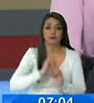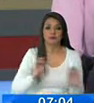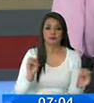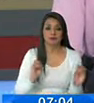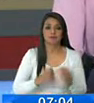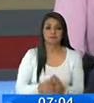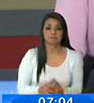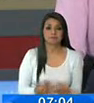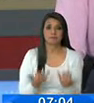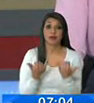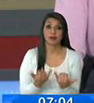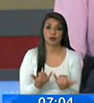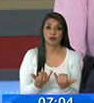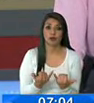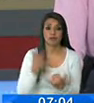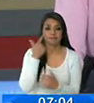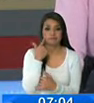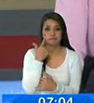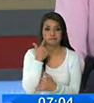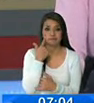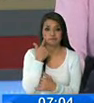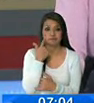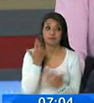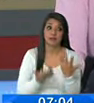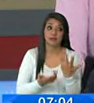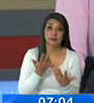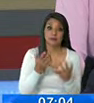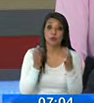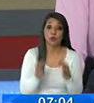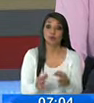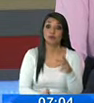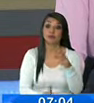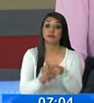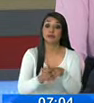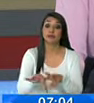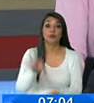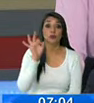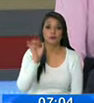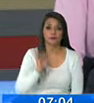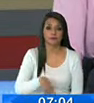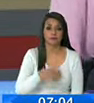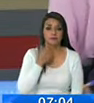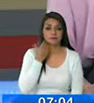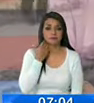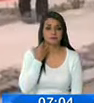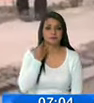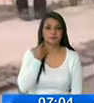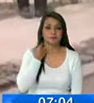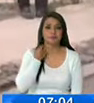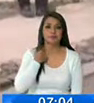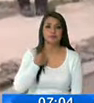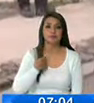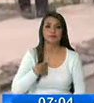resultados. Ahora se estará pendiente de que alguien y circunstancialmente encuentre sus restos.